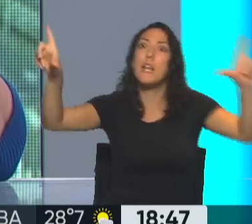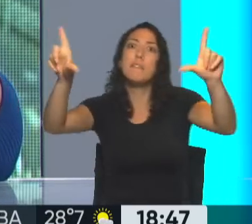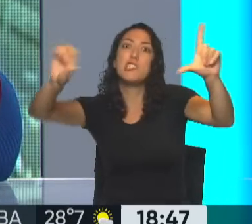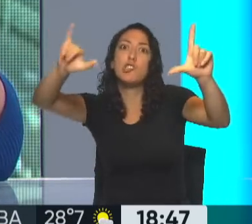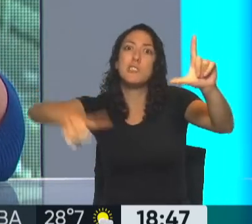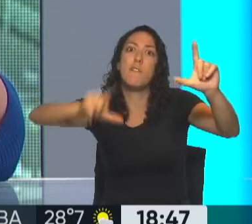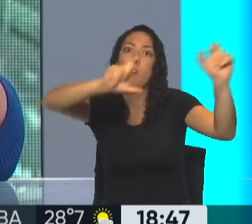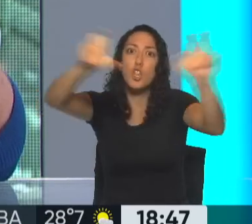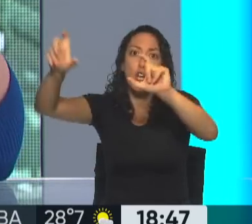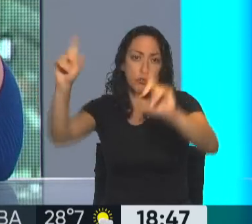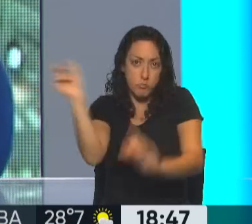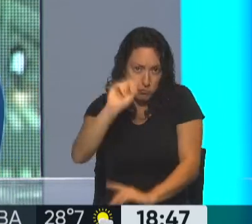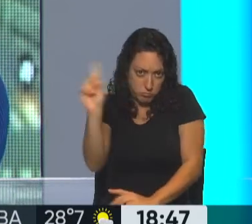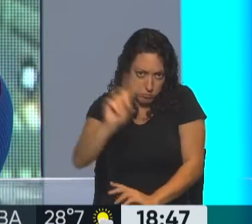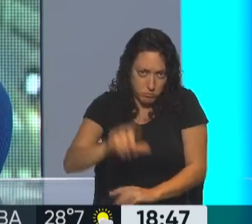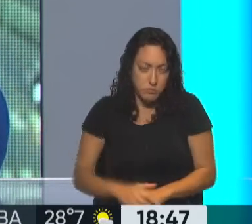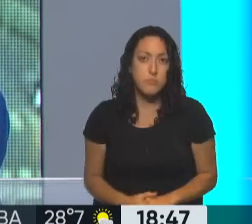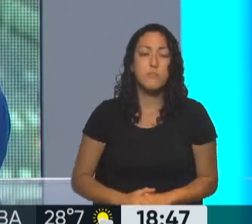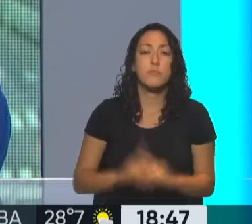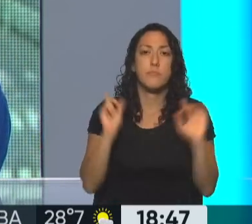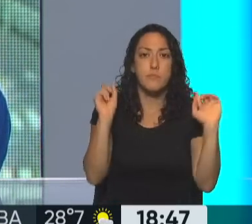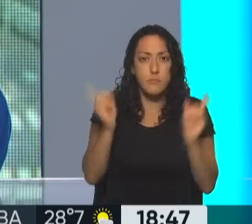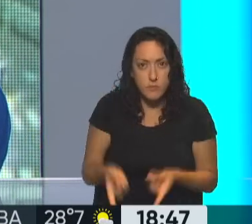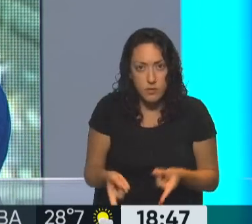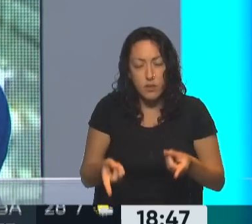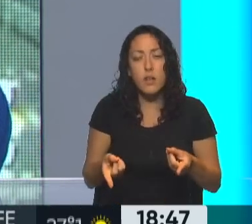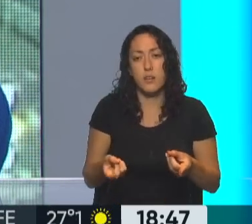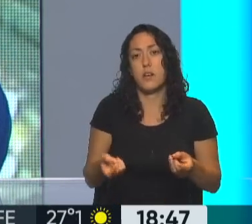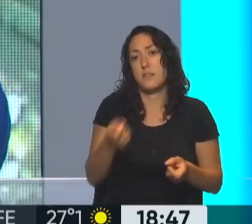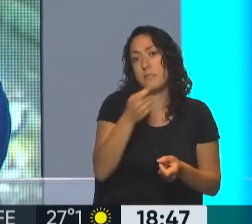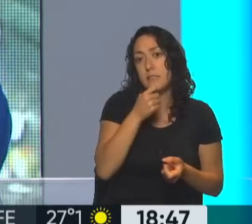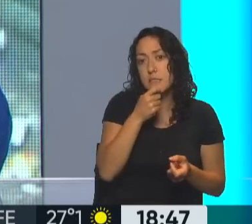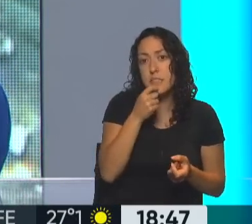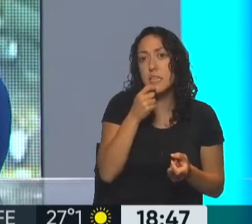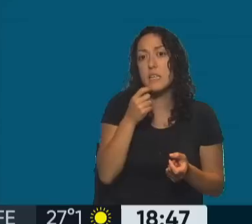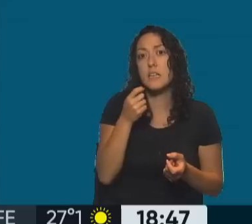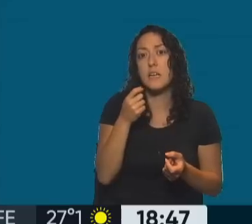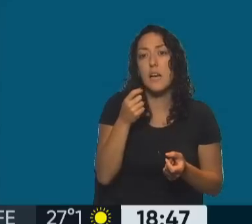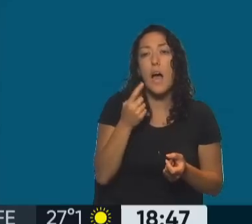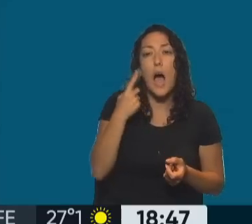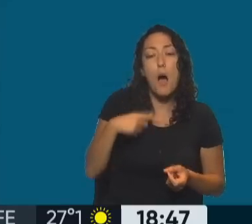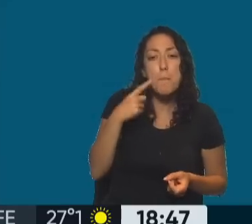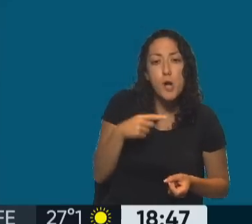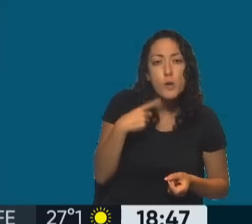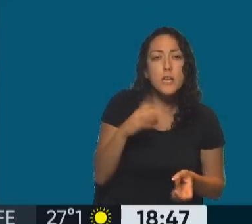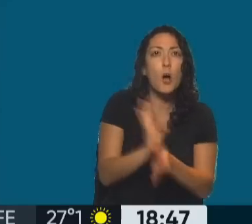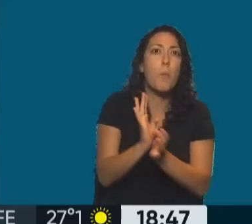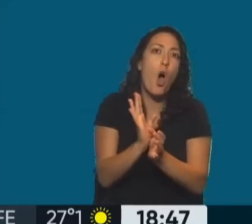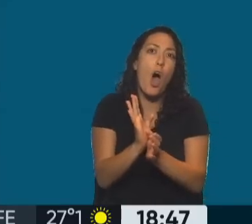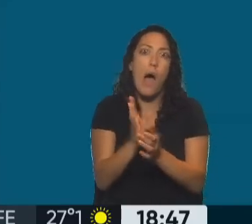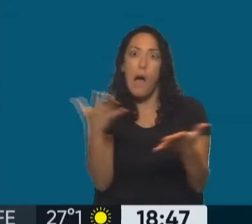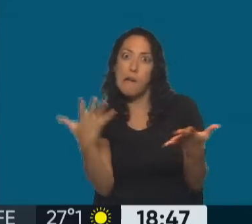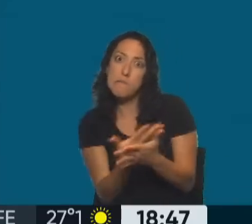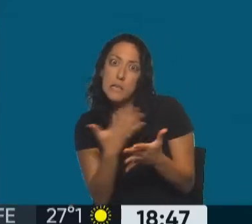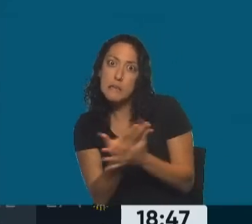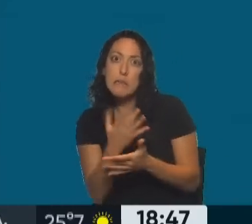televisión. Tal cual. ¿No? Más aún cuando se utilizan para victimizarla, para